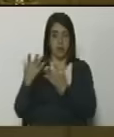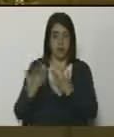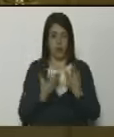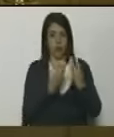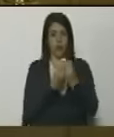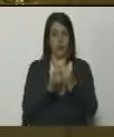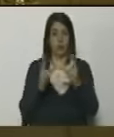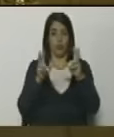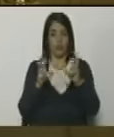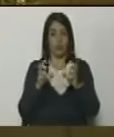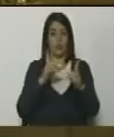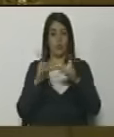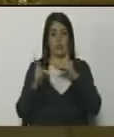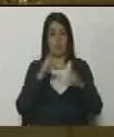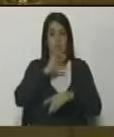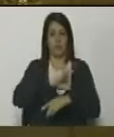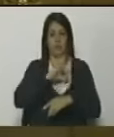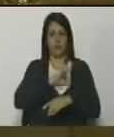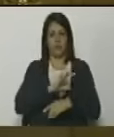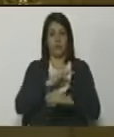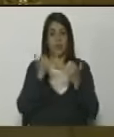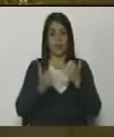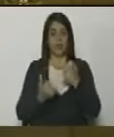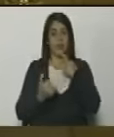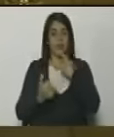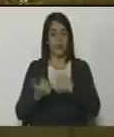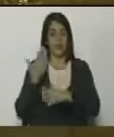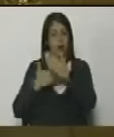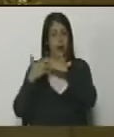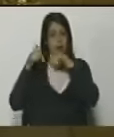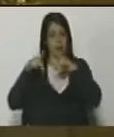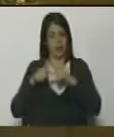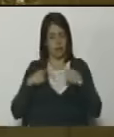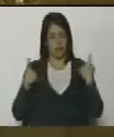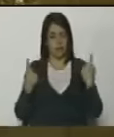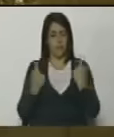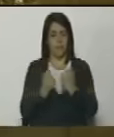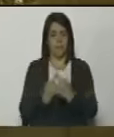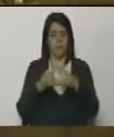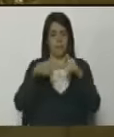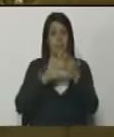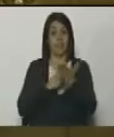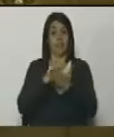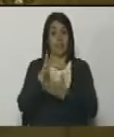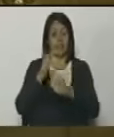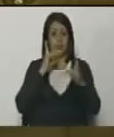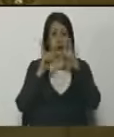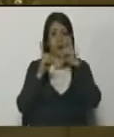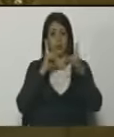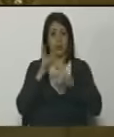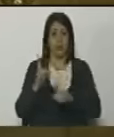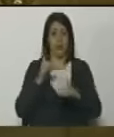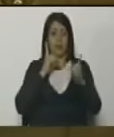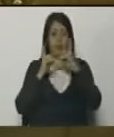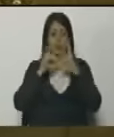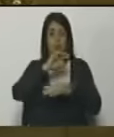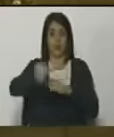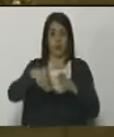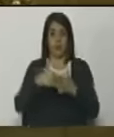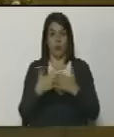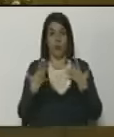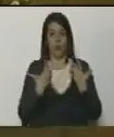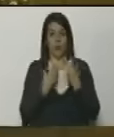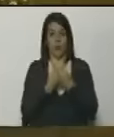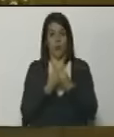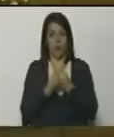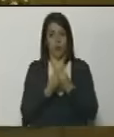acompañando las nuevas dinámicas sociales y que, como ya lo he dicho desde este espacio, desde esta tribuna, sigamos discutiendo, sigamos debatiendo, para que